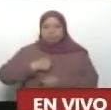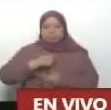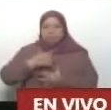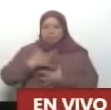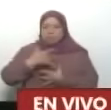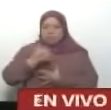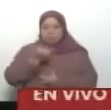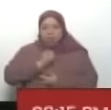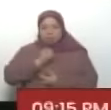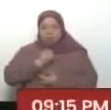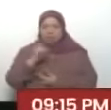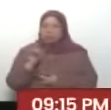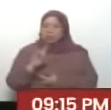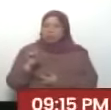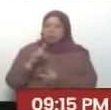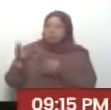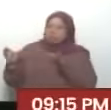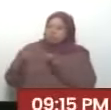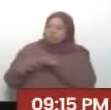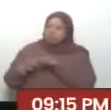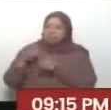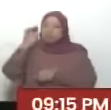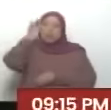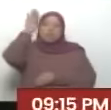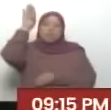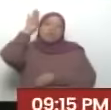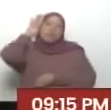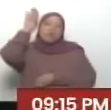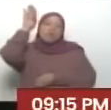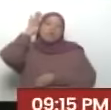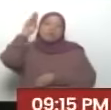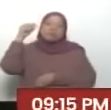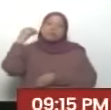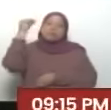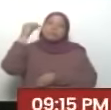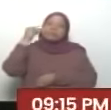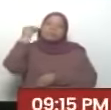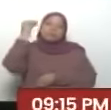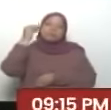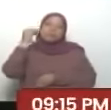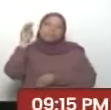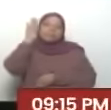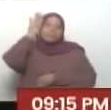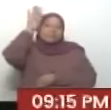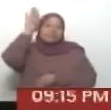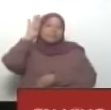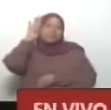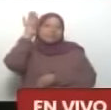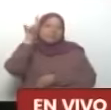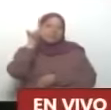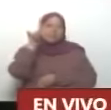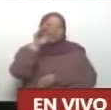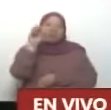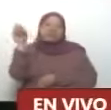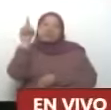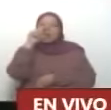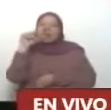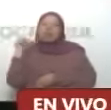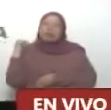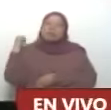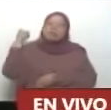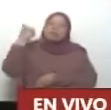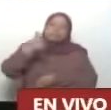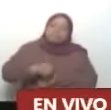intereses individuales, grupales. No pensaban solo en su tiempo, pensaban 100 años, 200 años